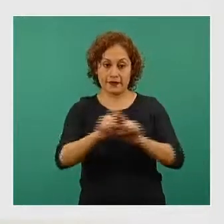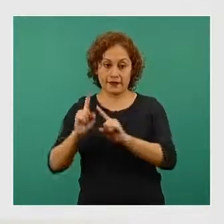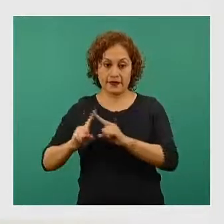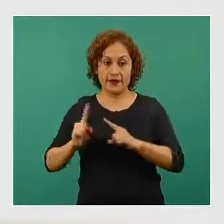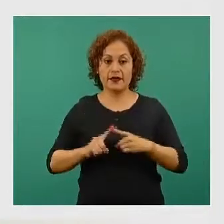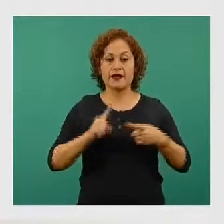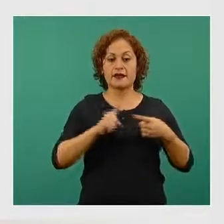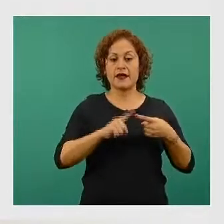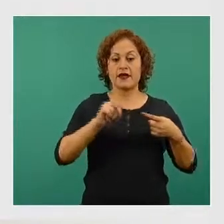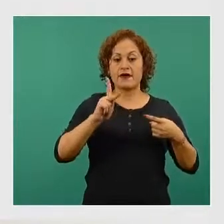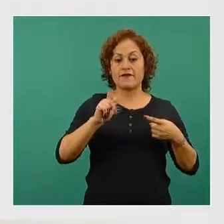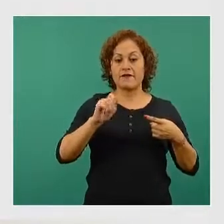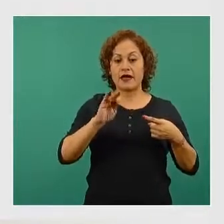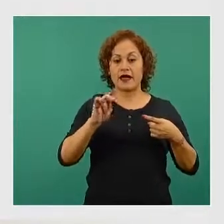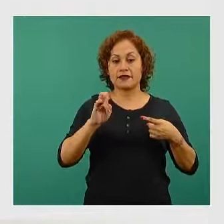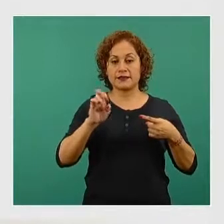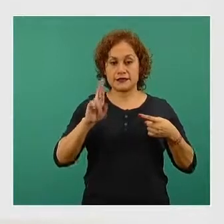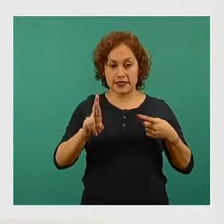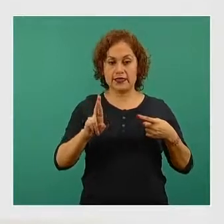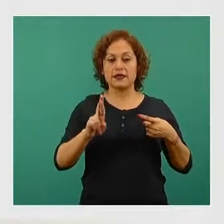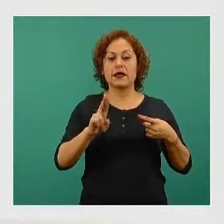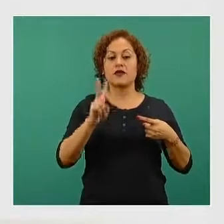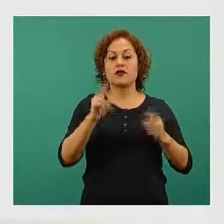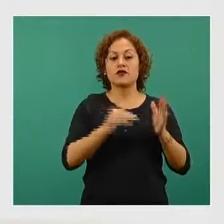Pfizer-BioNTech con